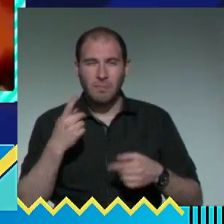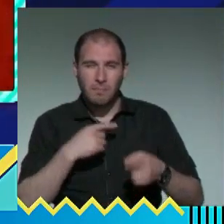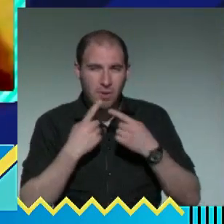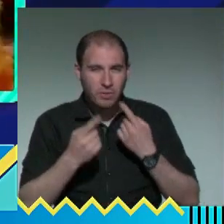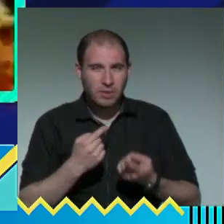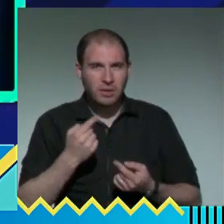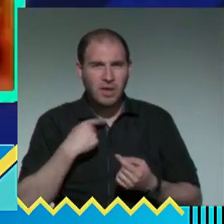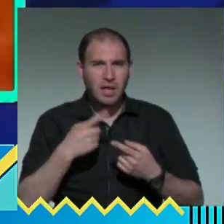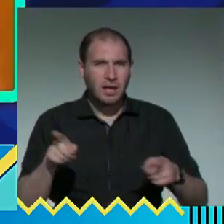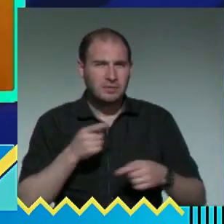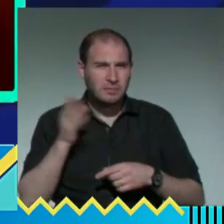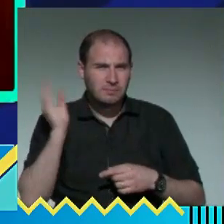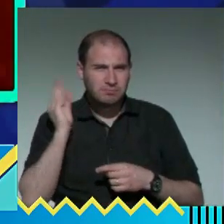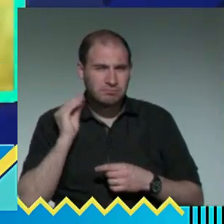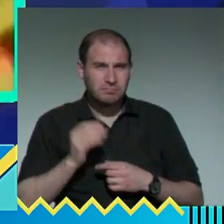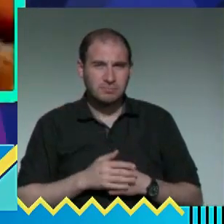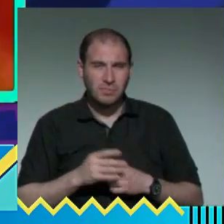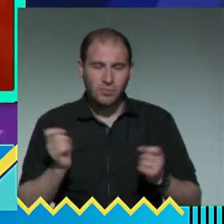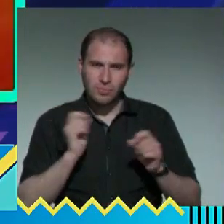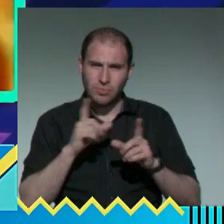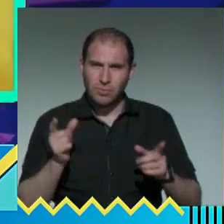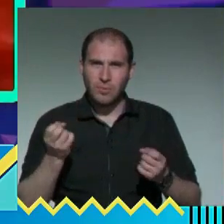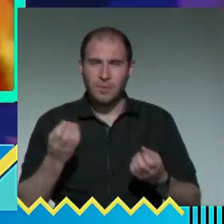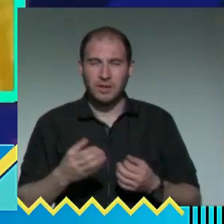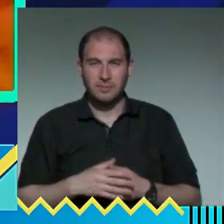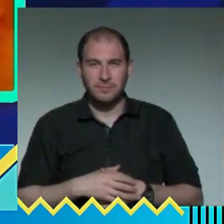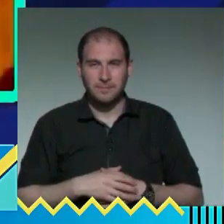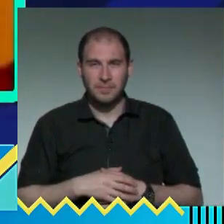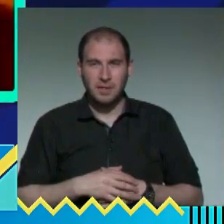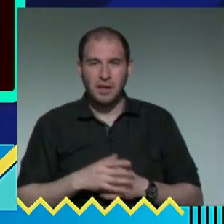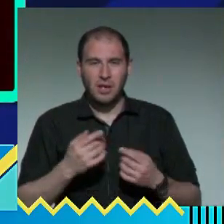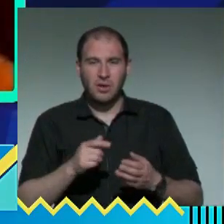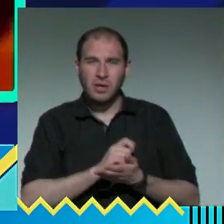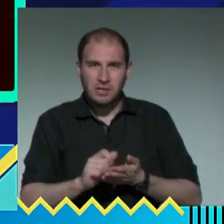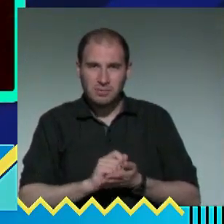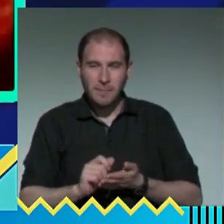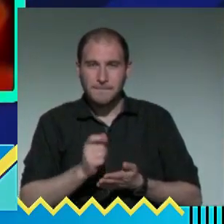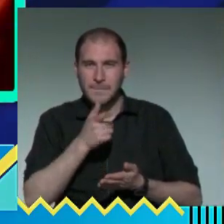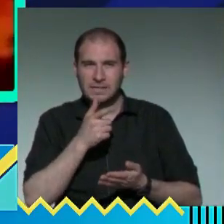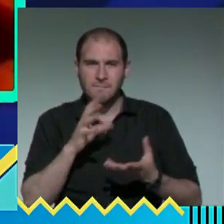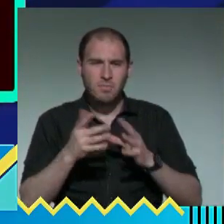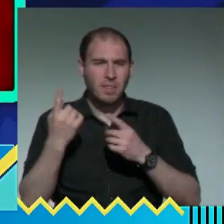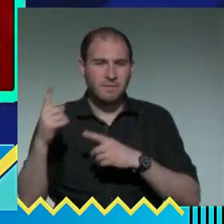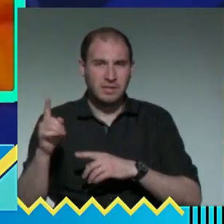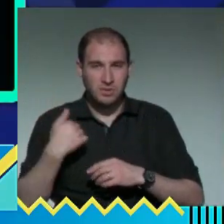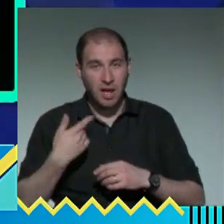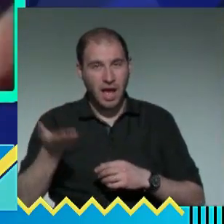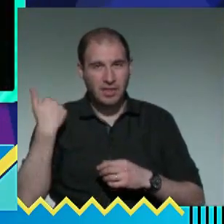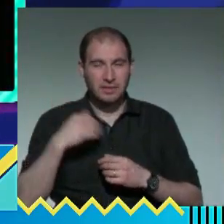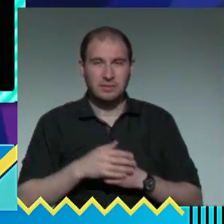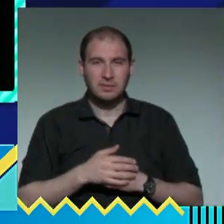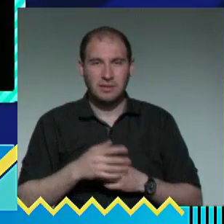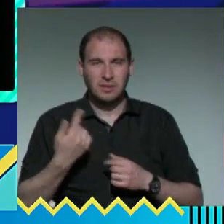y cuando empiezo a escuchar las canciones digo, wow, qué loco, porque componían como desde otro lado. Yo en esa época ya